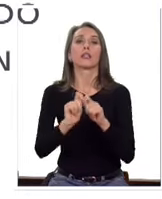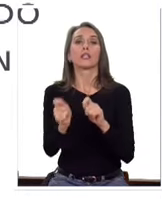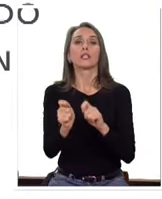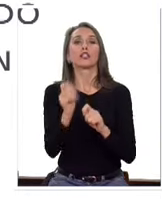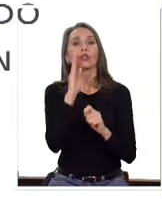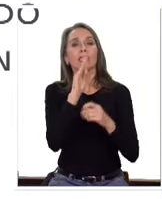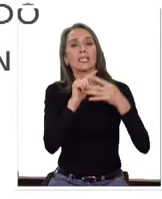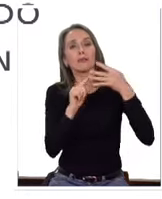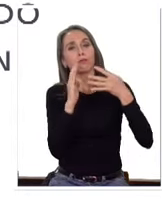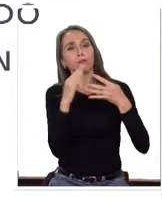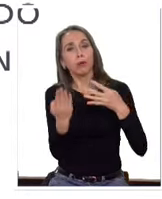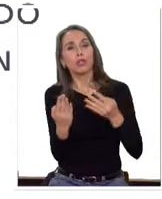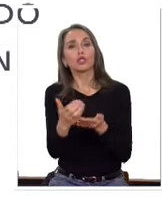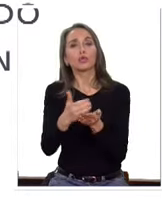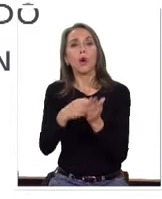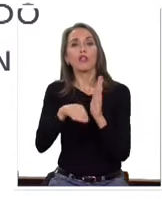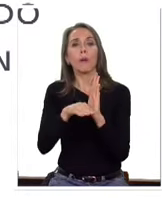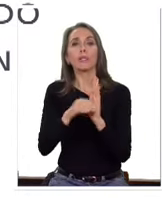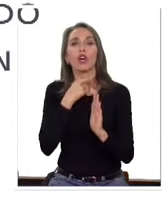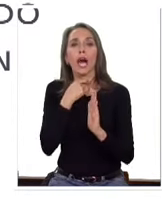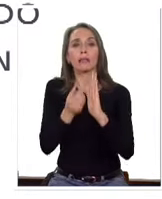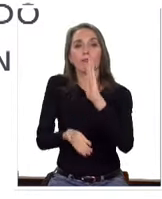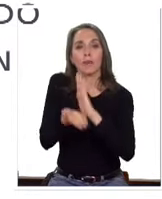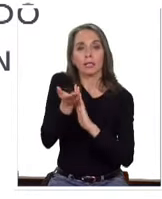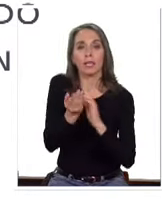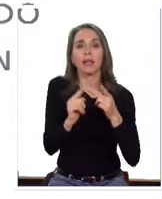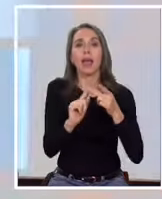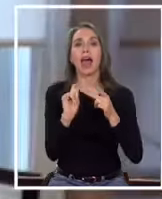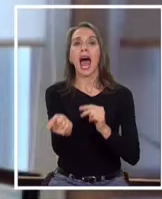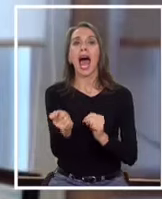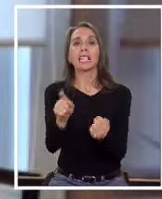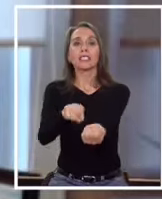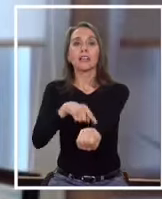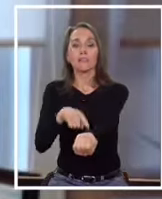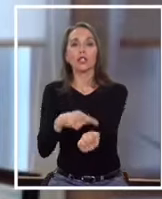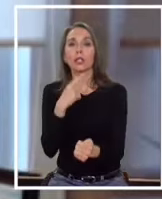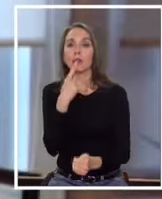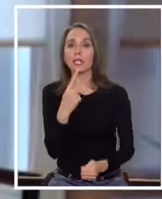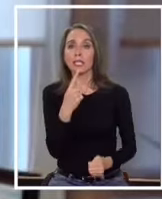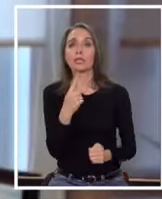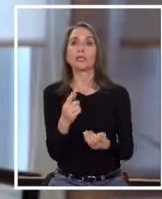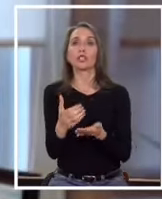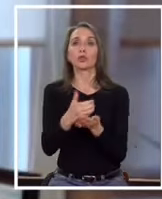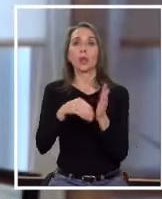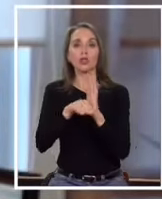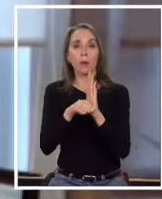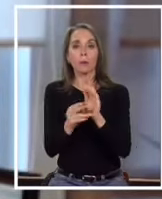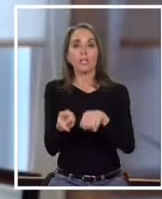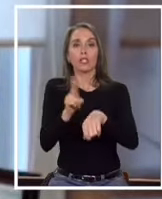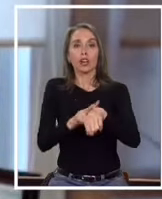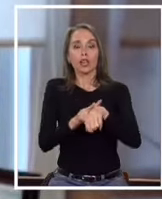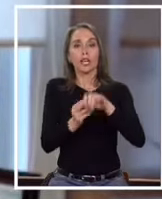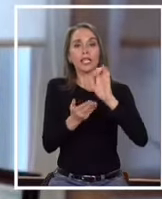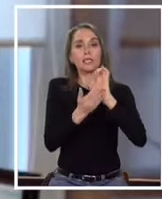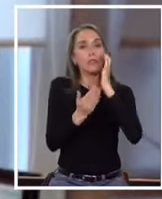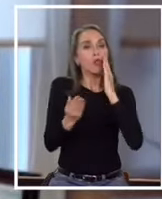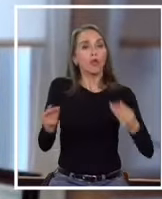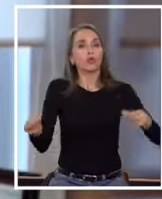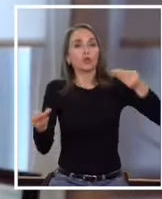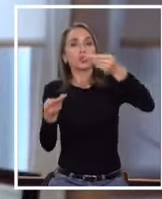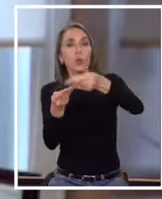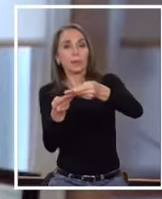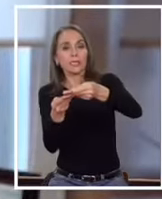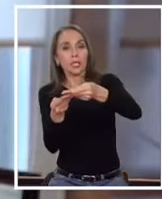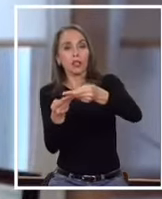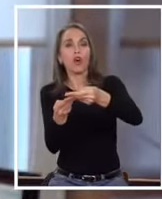de subsidios como el ingreso mínimo garantizado y la asignación familiar. El salario mínimo tiene que complementarse con el subsidio del Estado. Hay